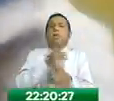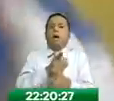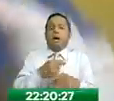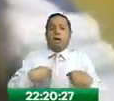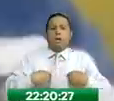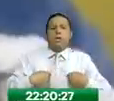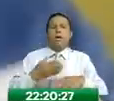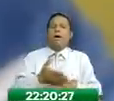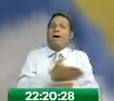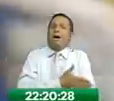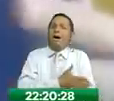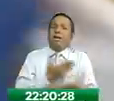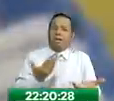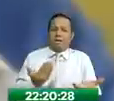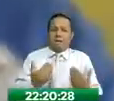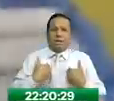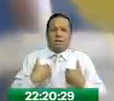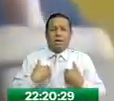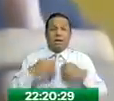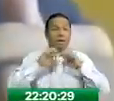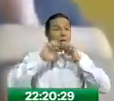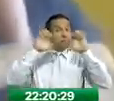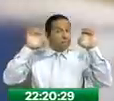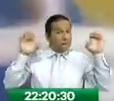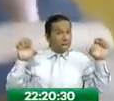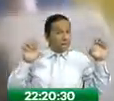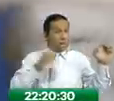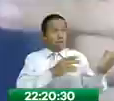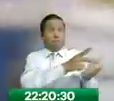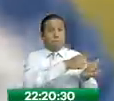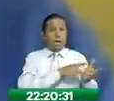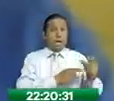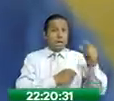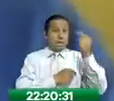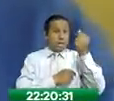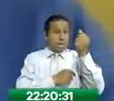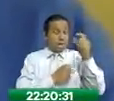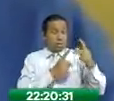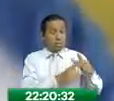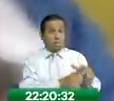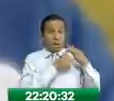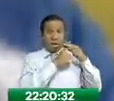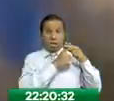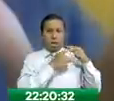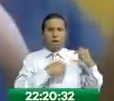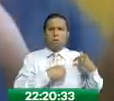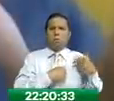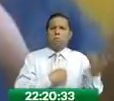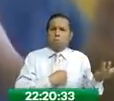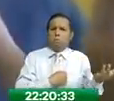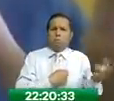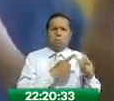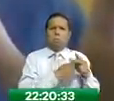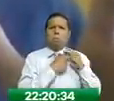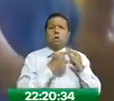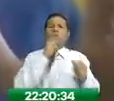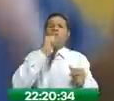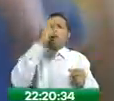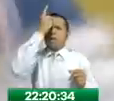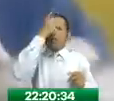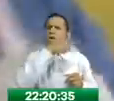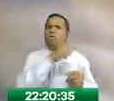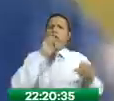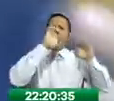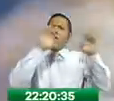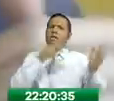el crédito directo que da la empresa constructora del bien para pagar la entrada del mismo. Entrada que ni siquiera se ha terminado de pagar, puesto que eran